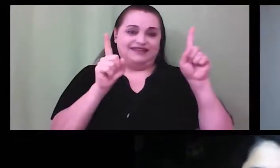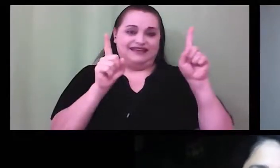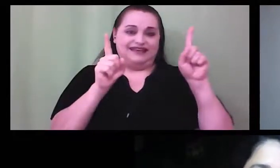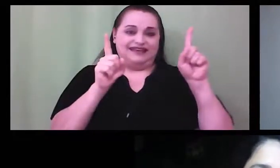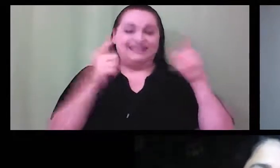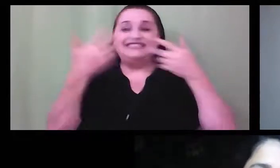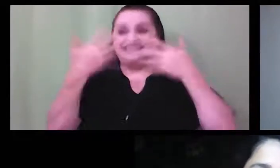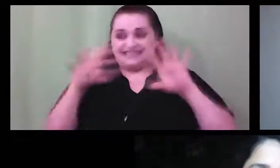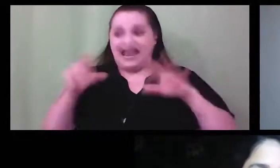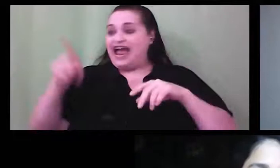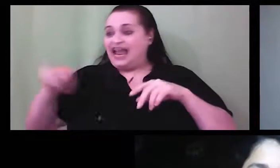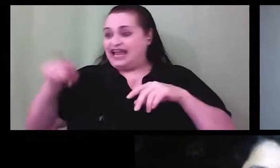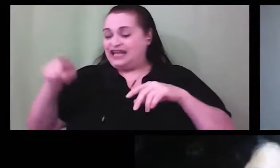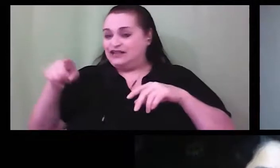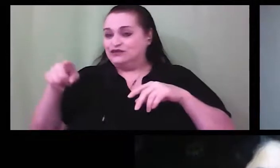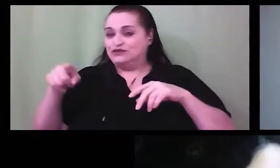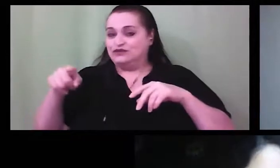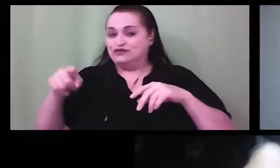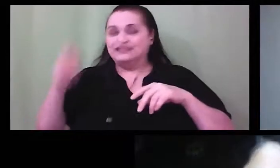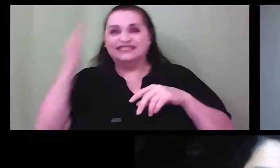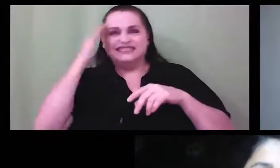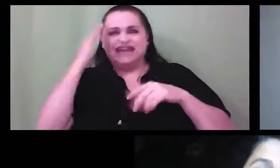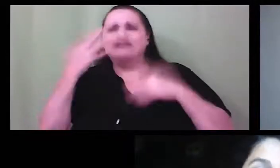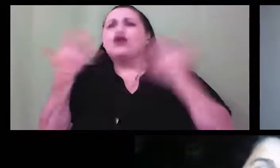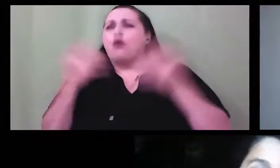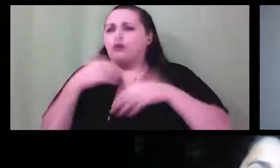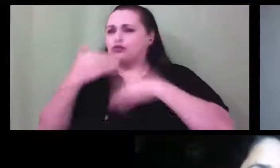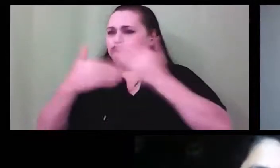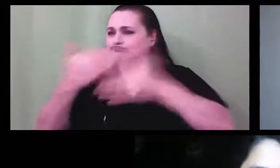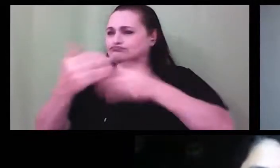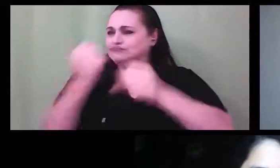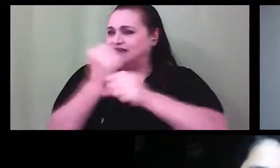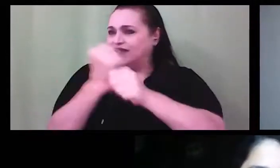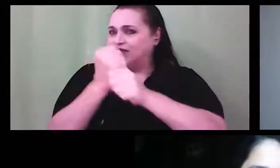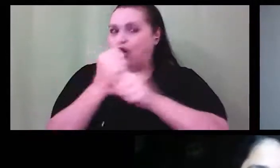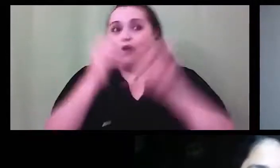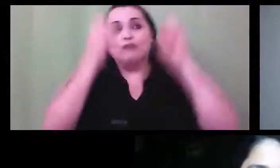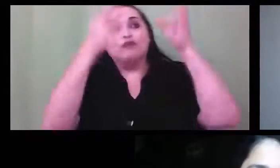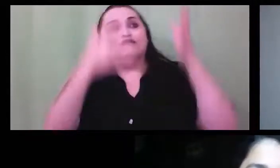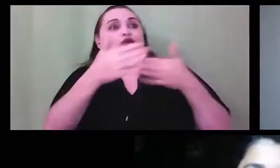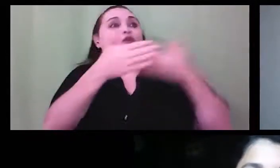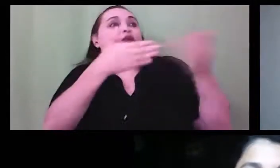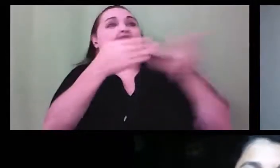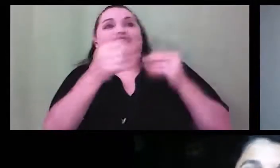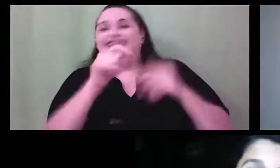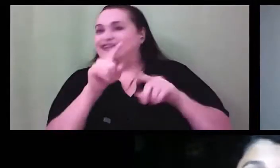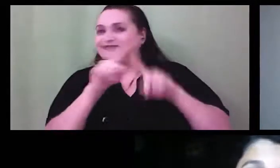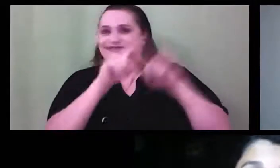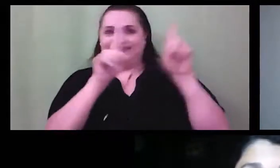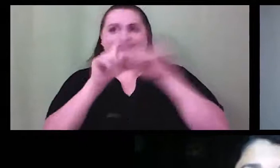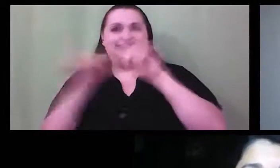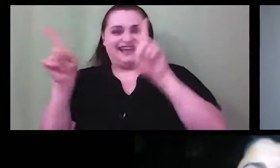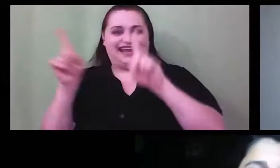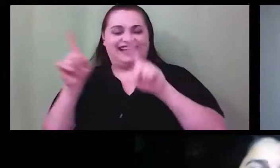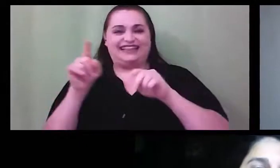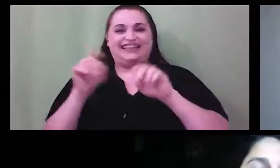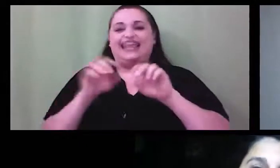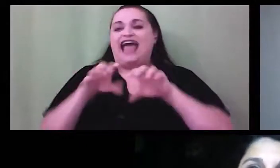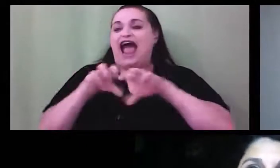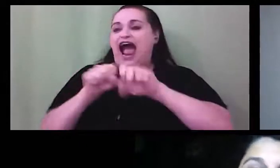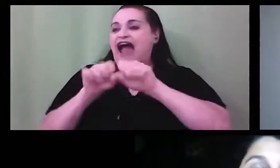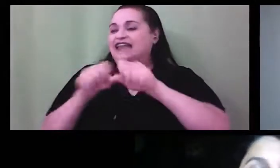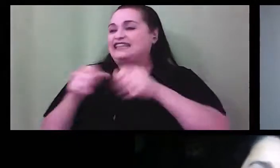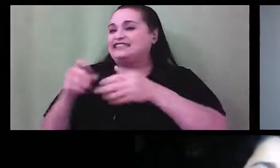Que ya ellos están como saben cómo es el trabajo, a un profesor cualquiera, un profesor de artes plásticas,